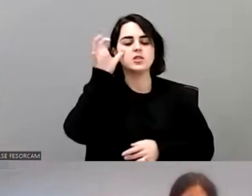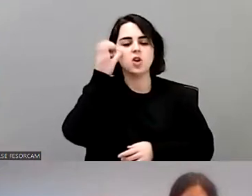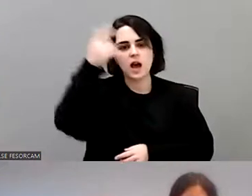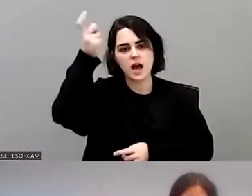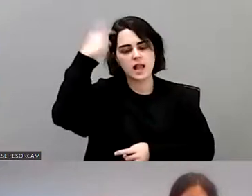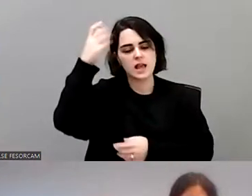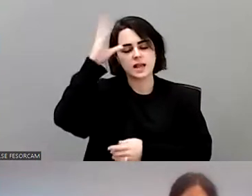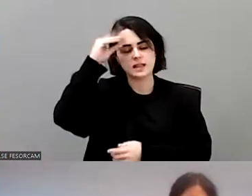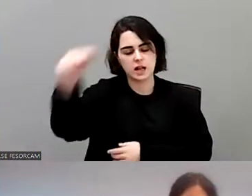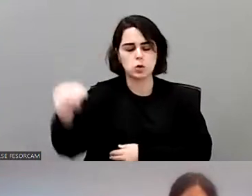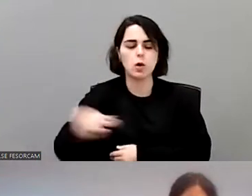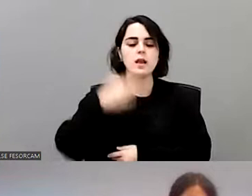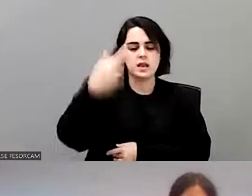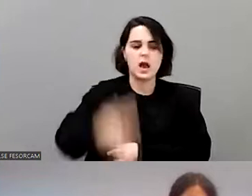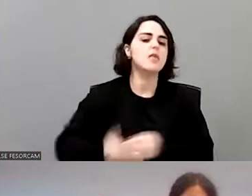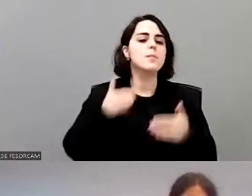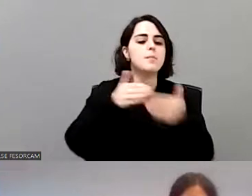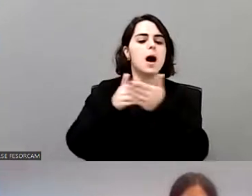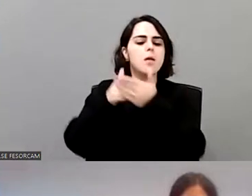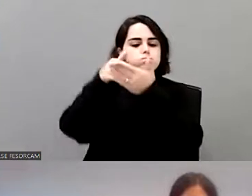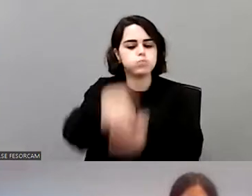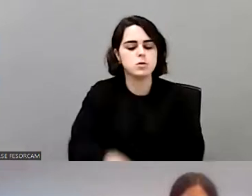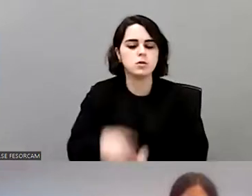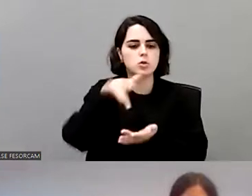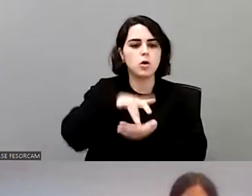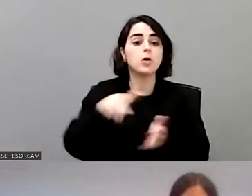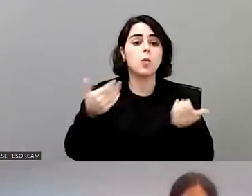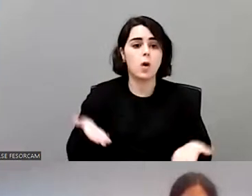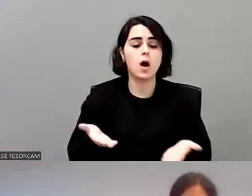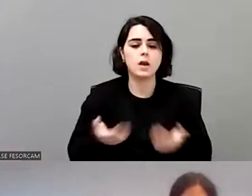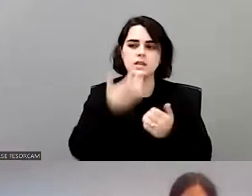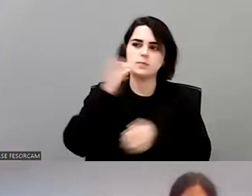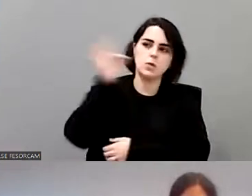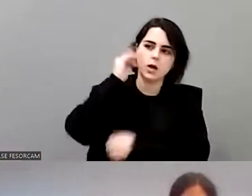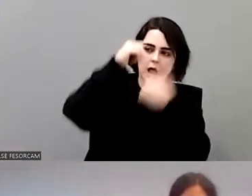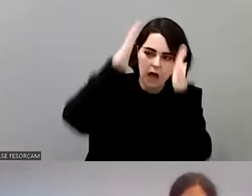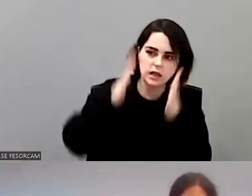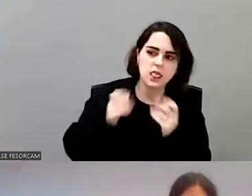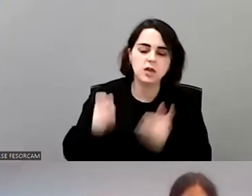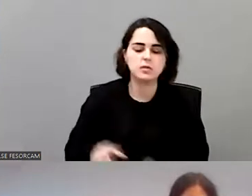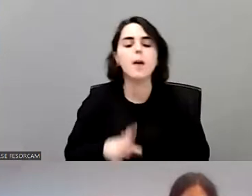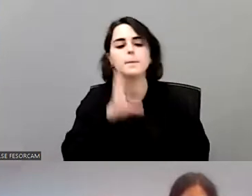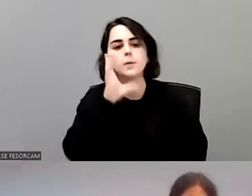vez es necesario eliminar las barreras de acceso que se producen a la hora de atender a las mujeres.